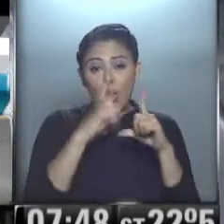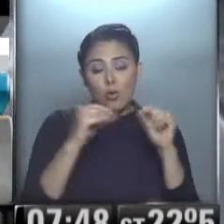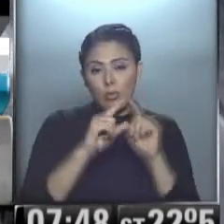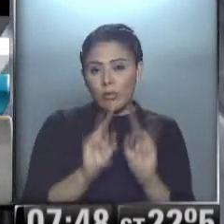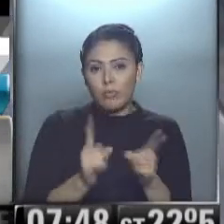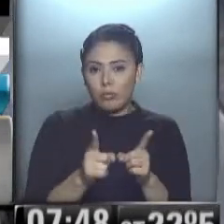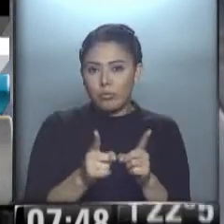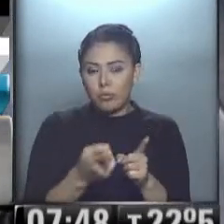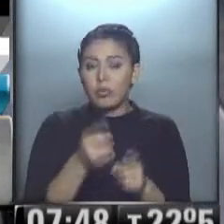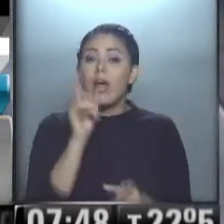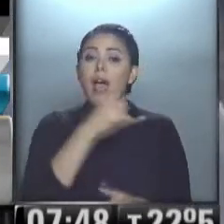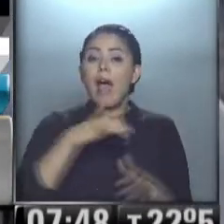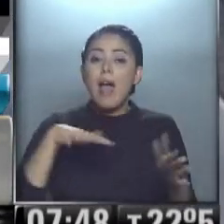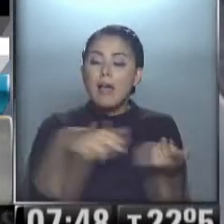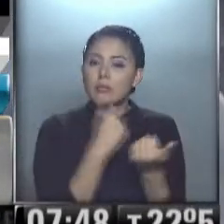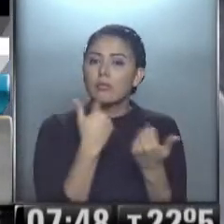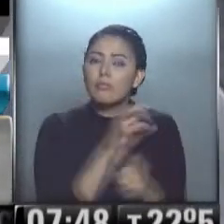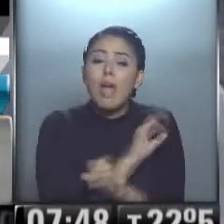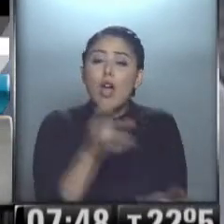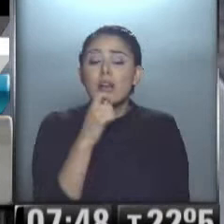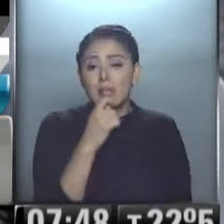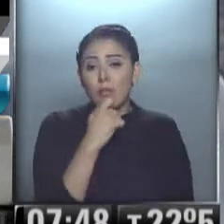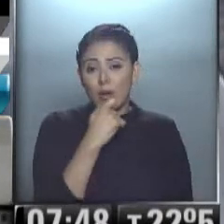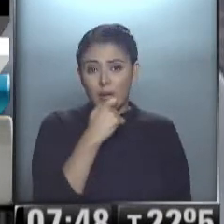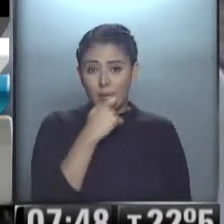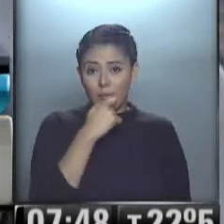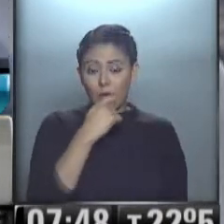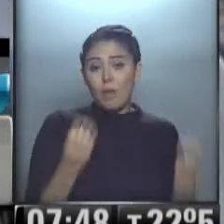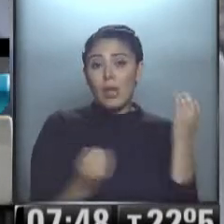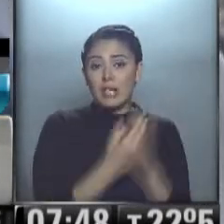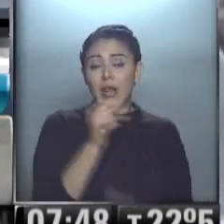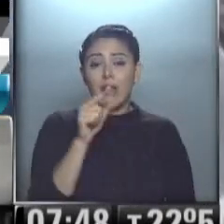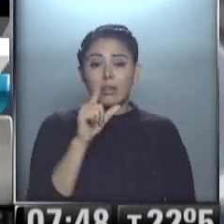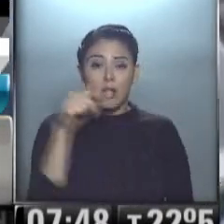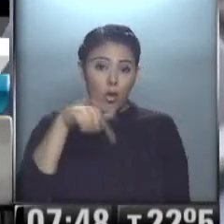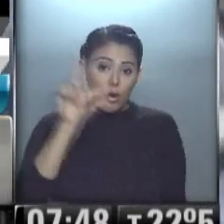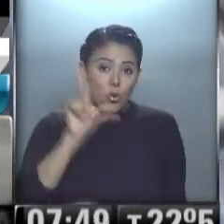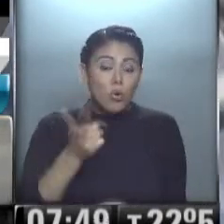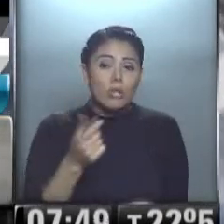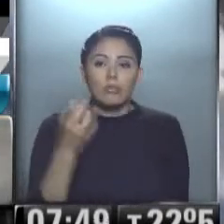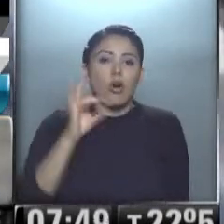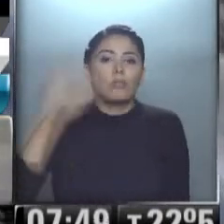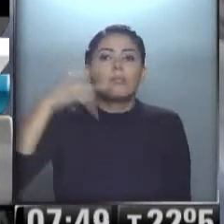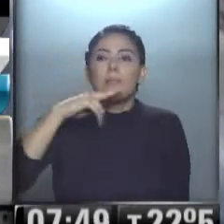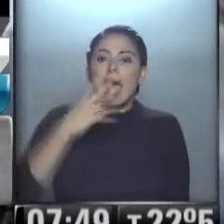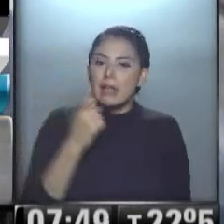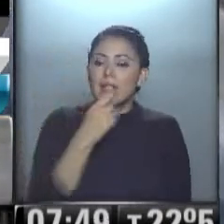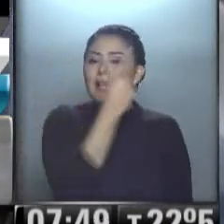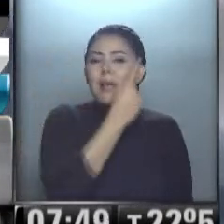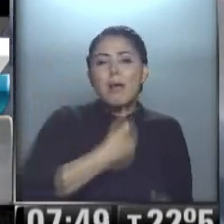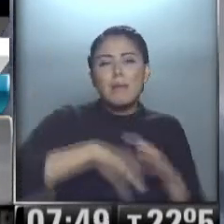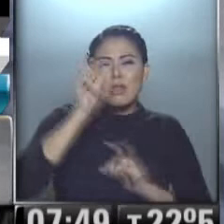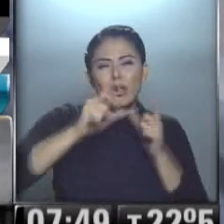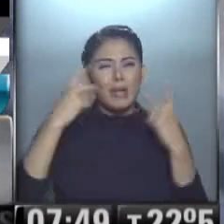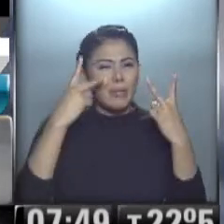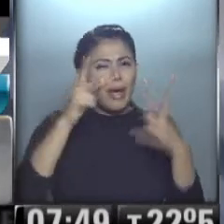aumentado. El accidente podría haber sido mucho peor si hubiera sucedido en la mañana de hoy lunes o un viernes, con cientos y cientos de